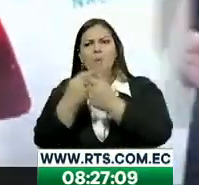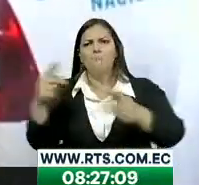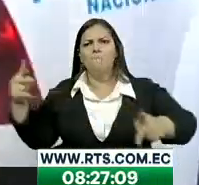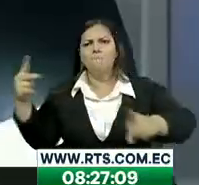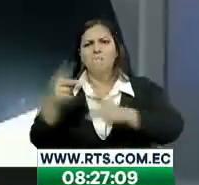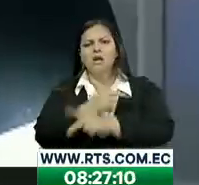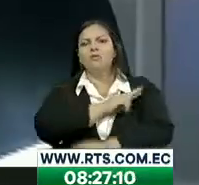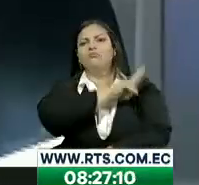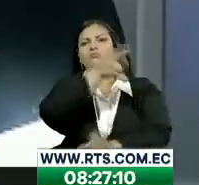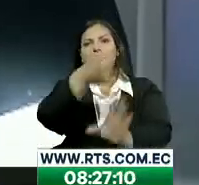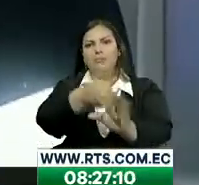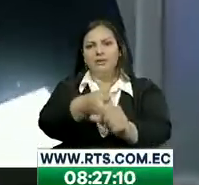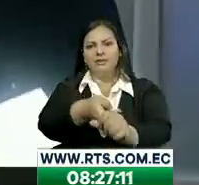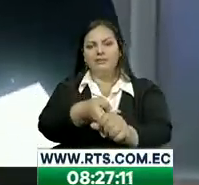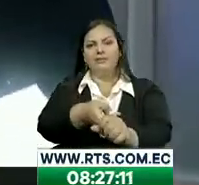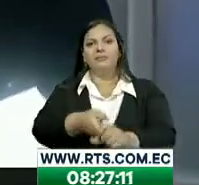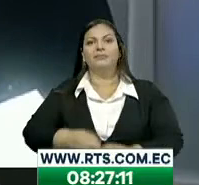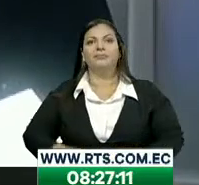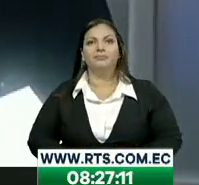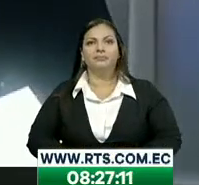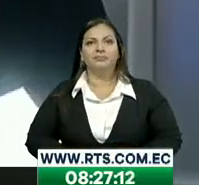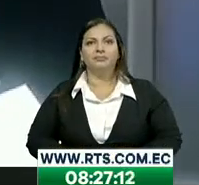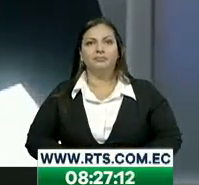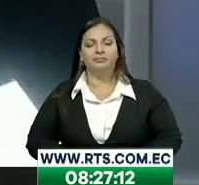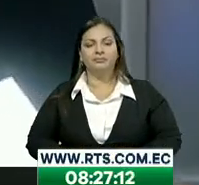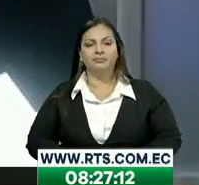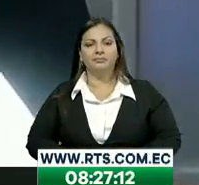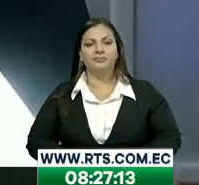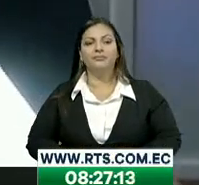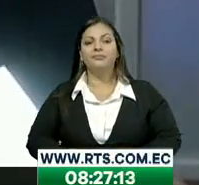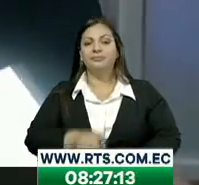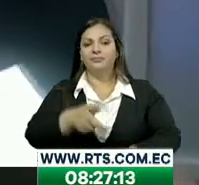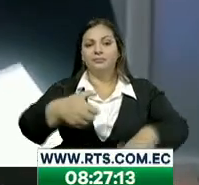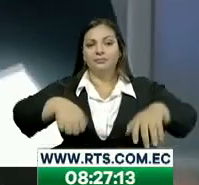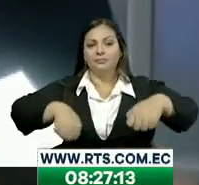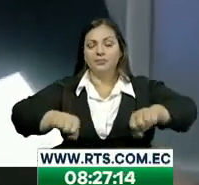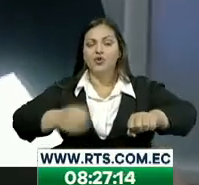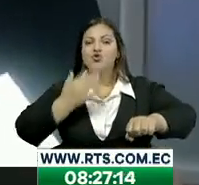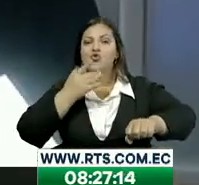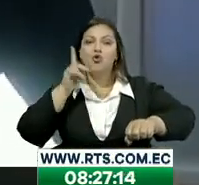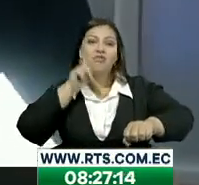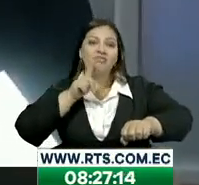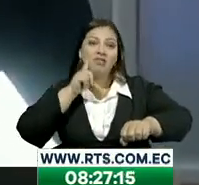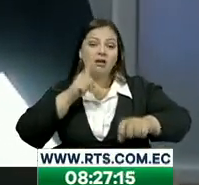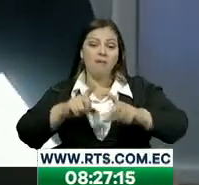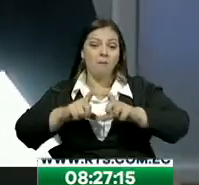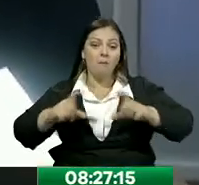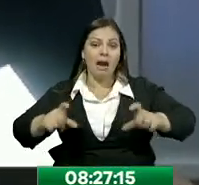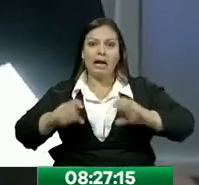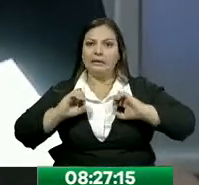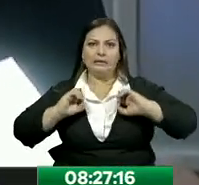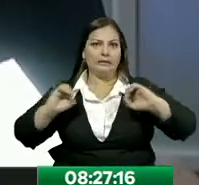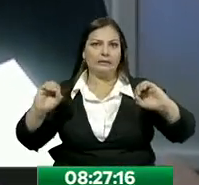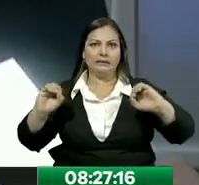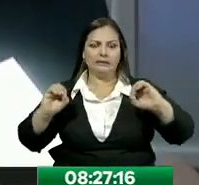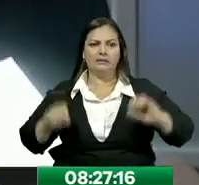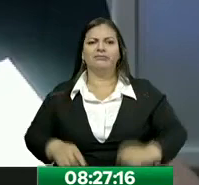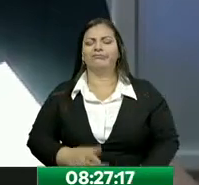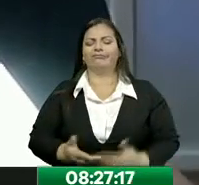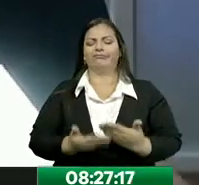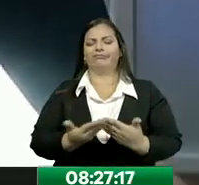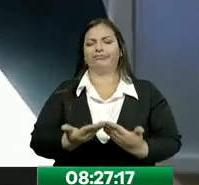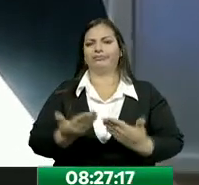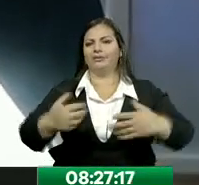delictiva. Ya que se encontró también una motocicleta sin placa, de color negra, que son las que comúnmente utilizan para